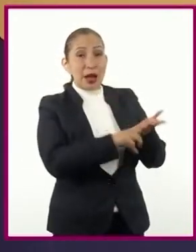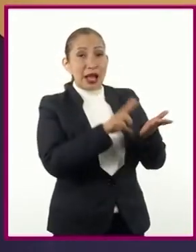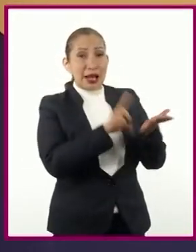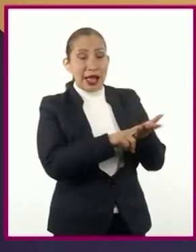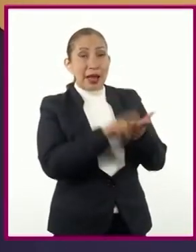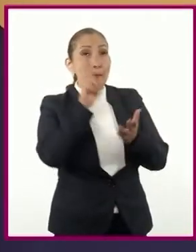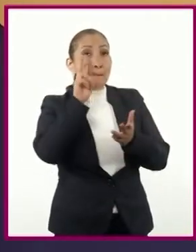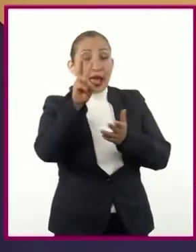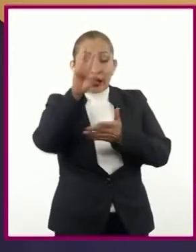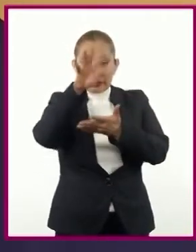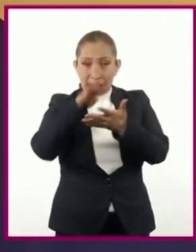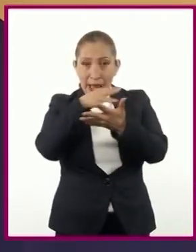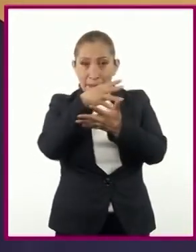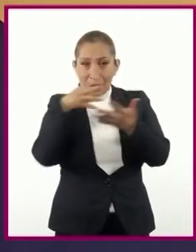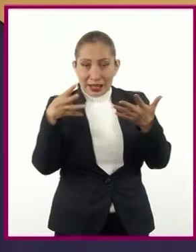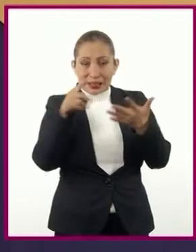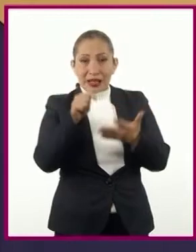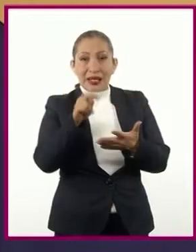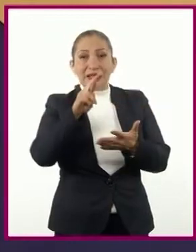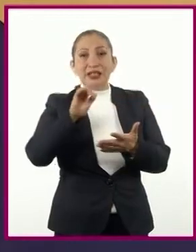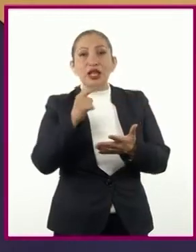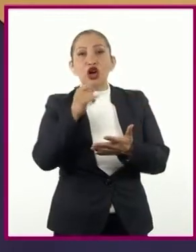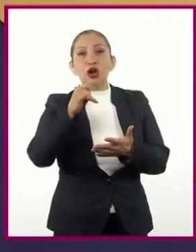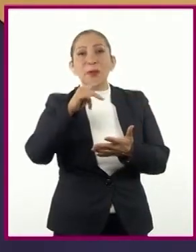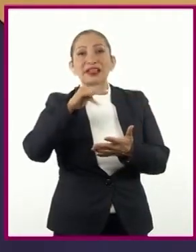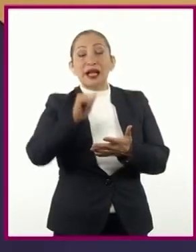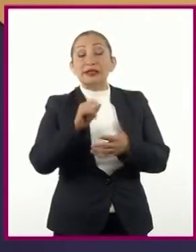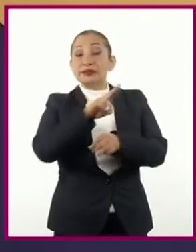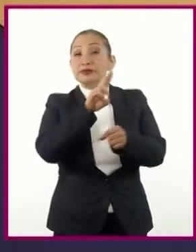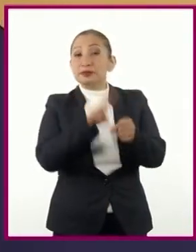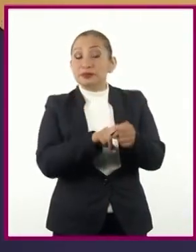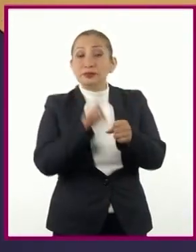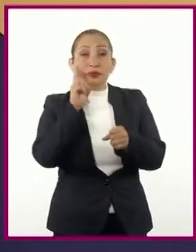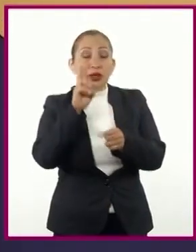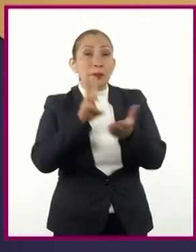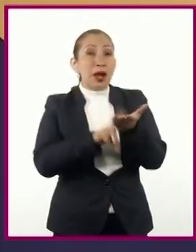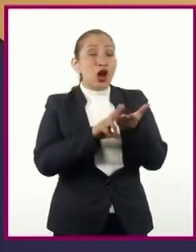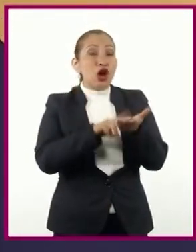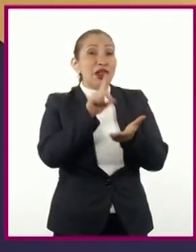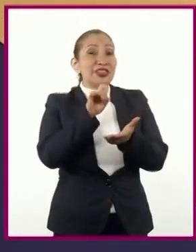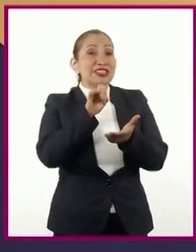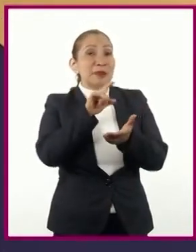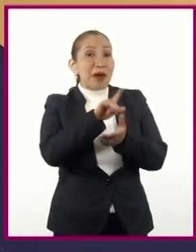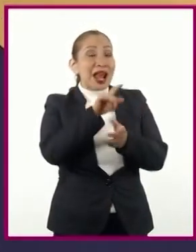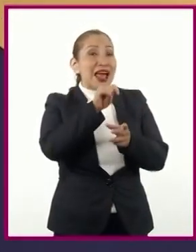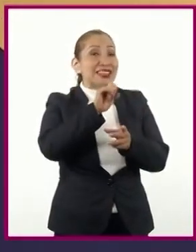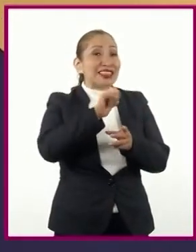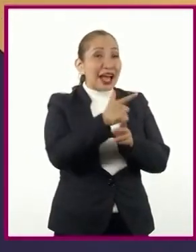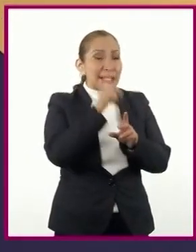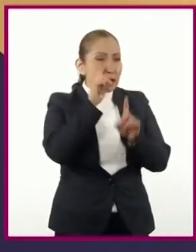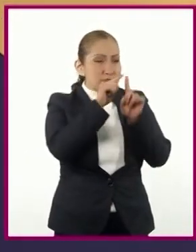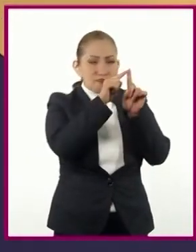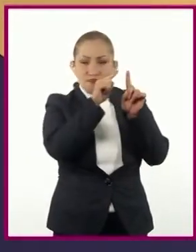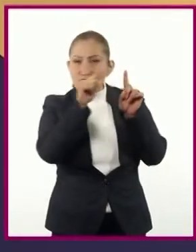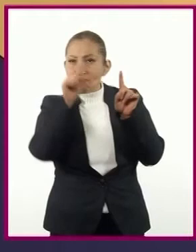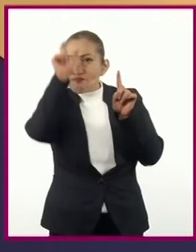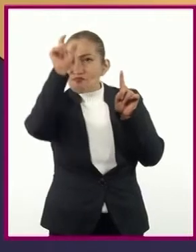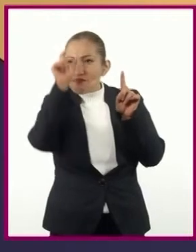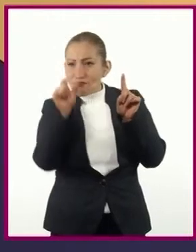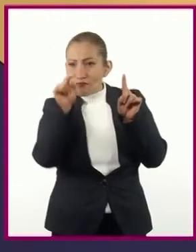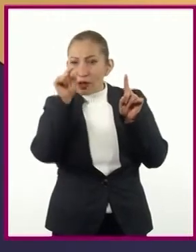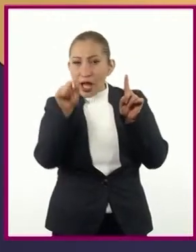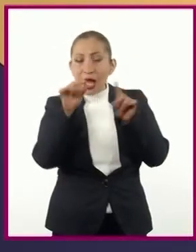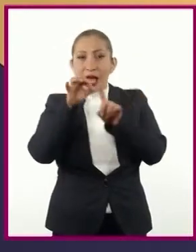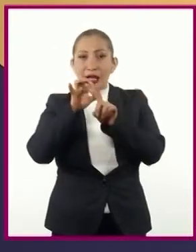las tablas de funciones trigonométricas naturales, buscando el valor decimal de la tangente y localizando en la columna